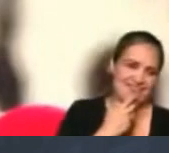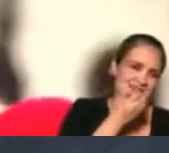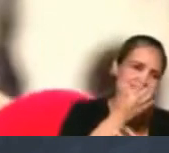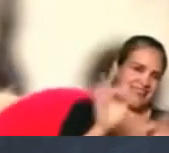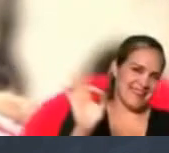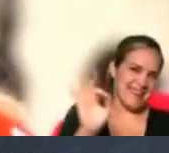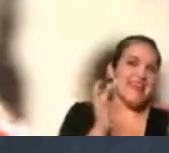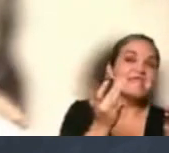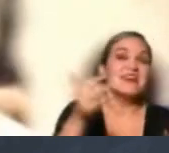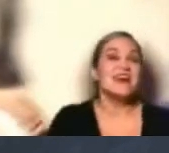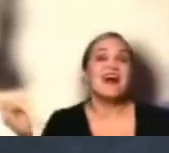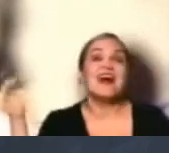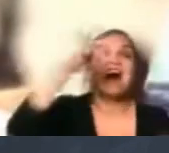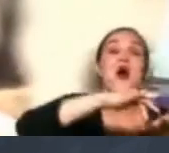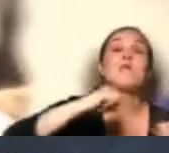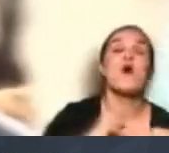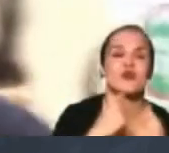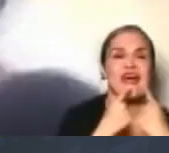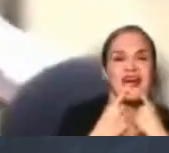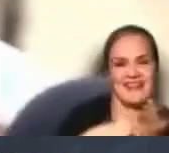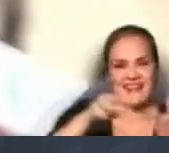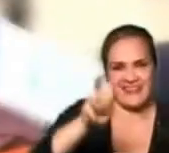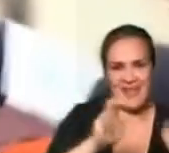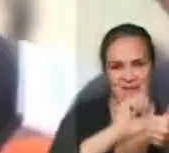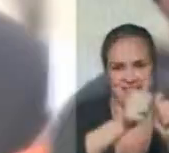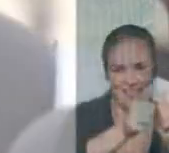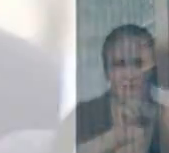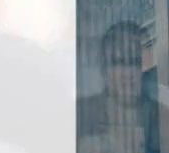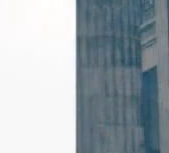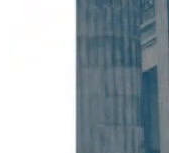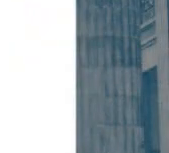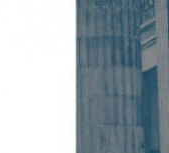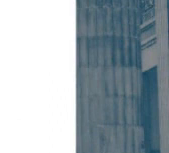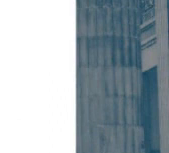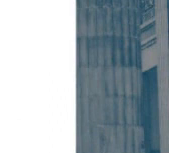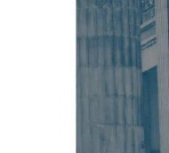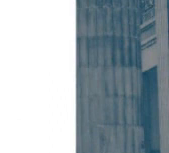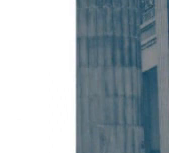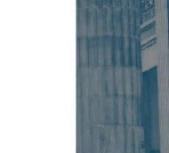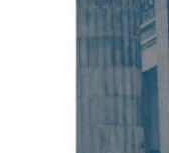entonces? Cuando llega a Bogotá, hacemos el decreto. Presidente.